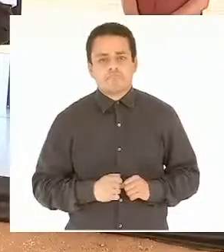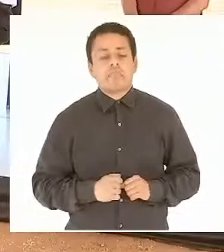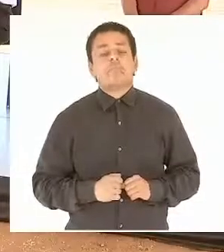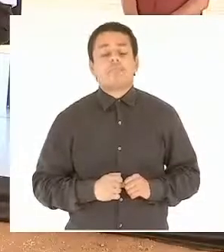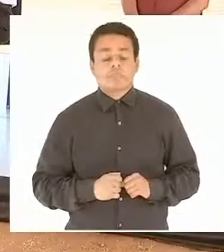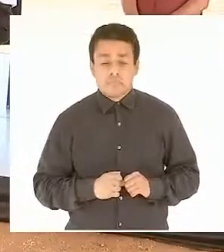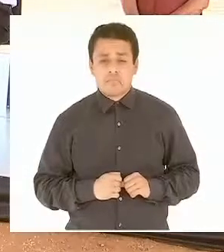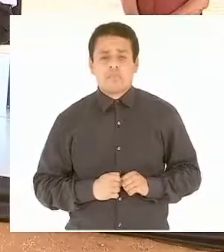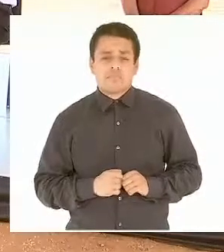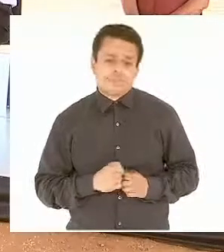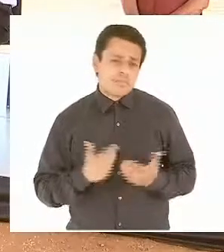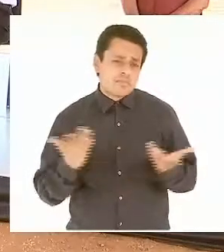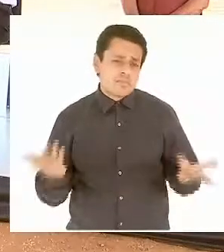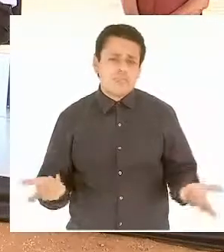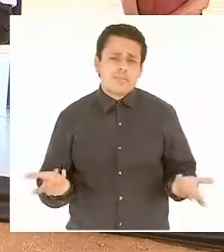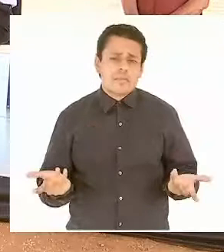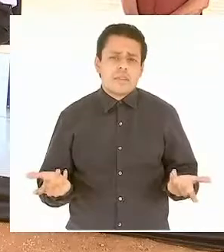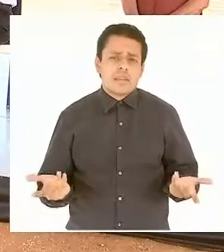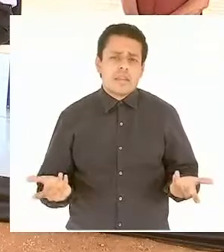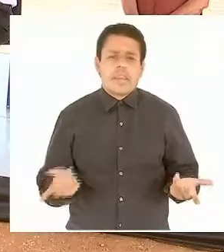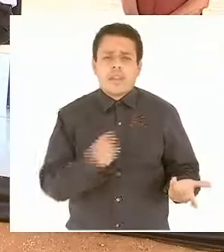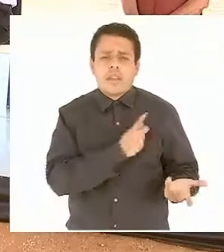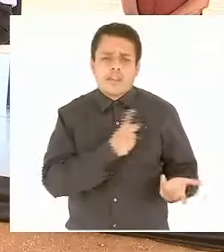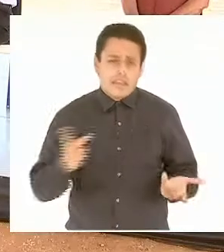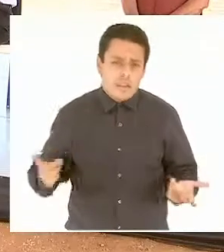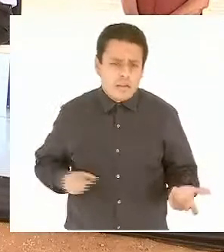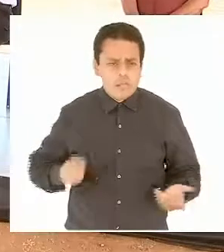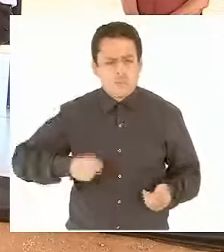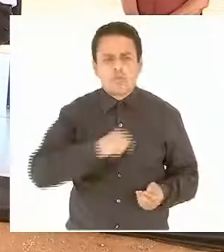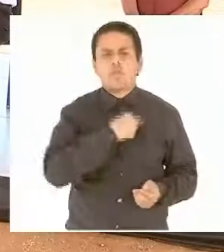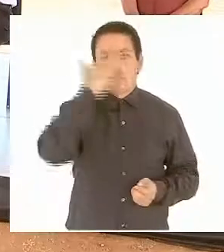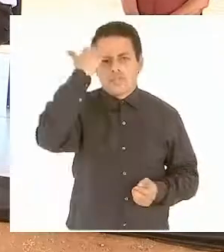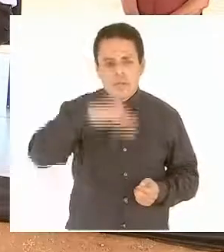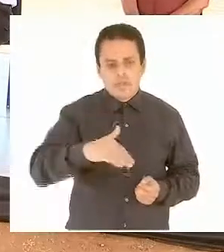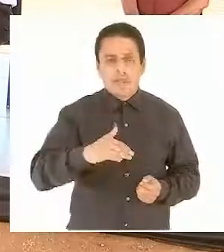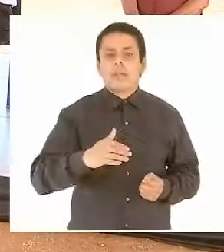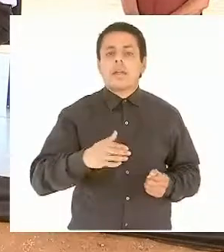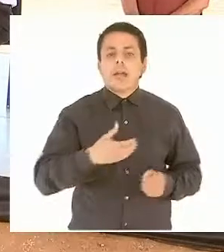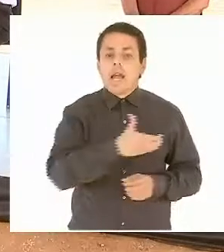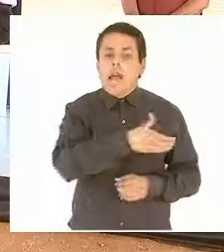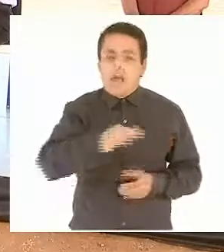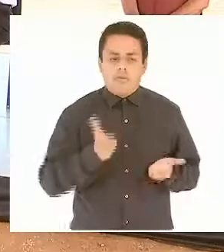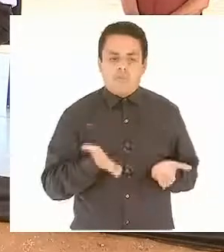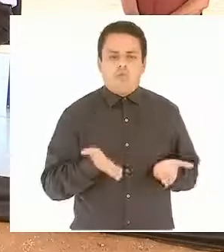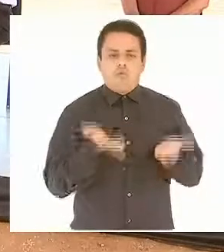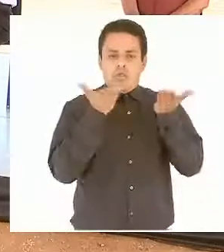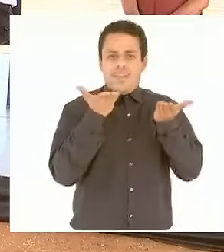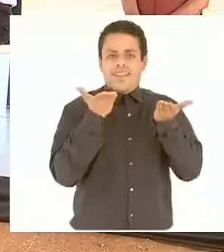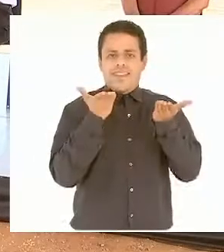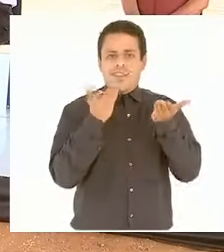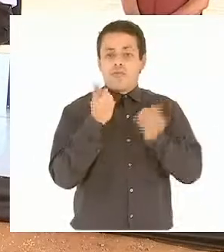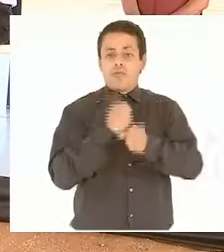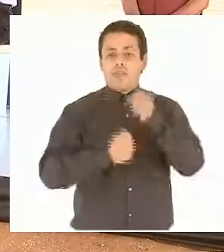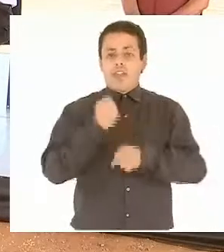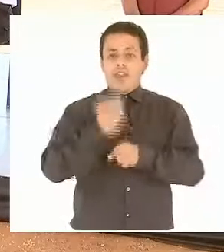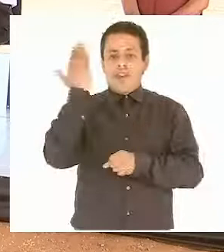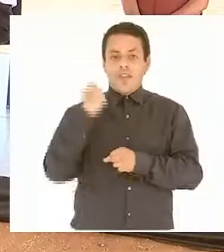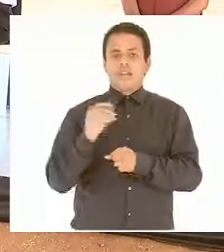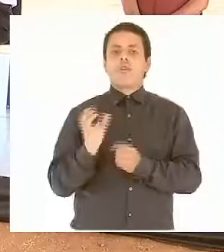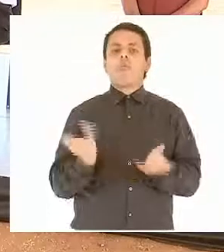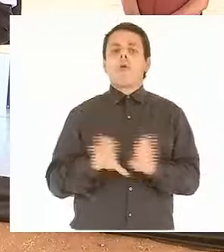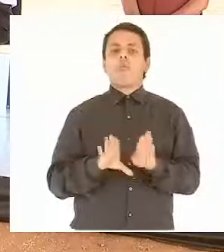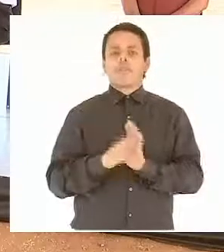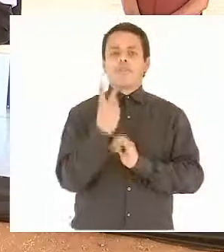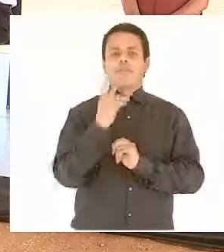Debemos de tener presente que el campo creció el año pasado en 2%,